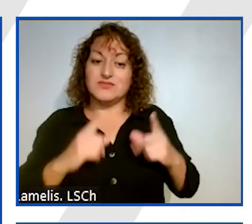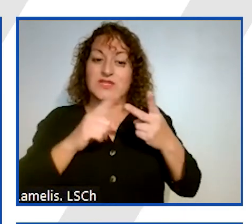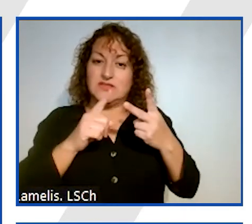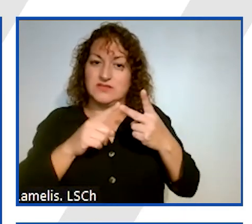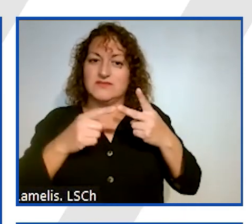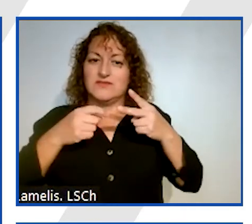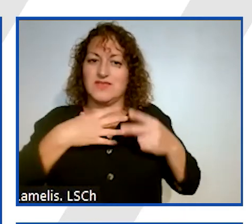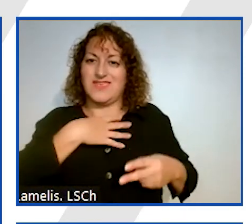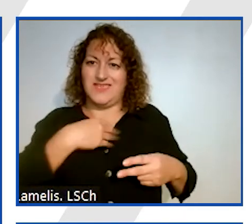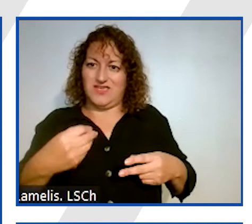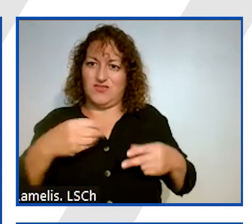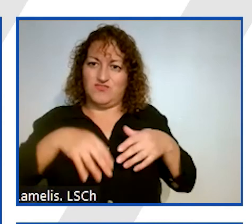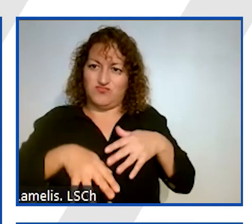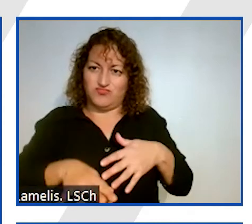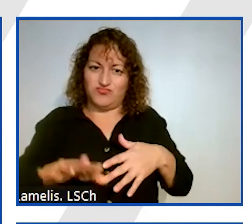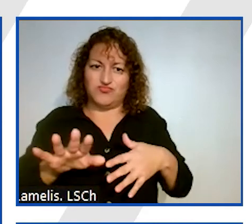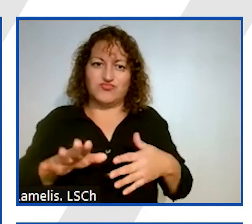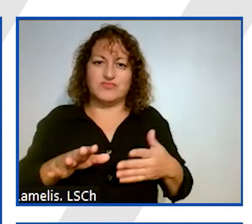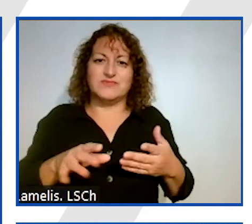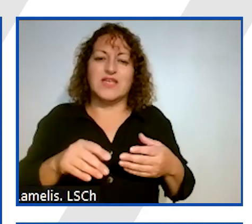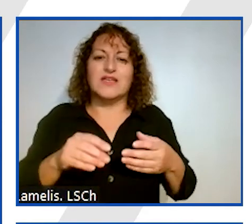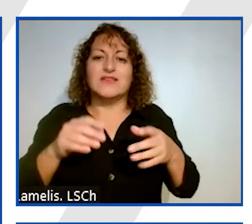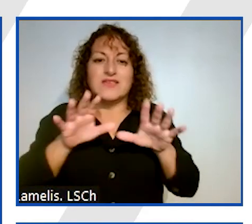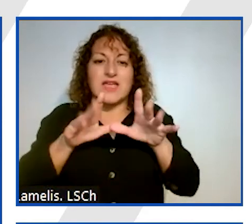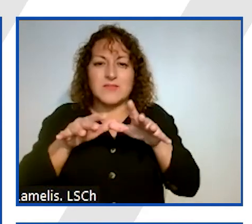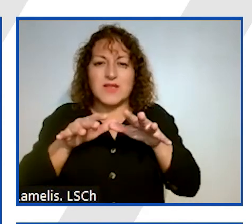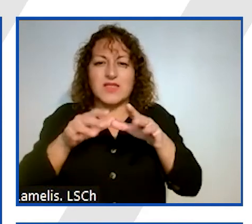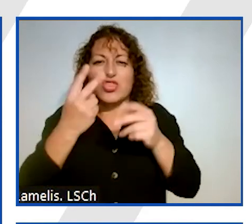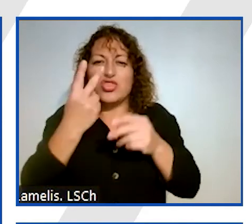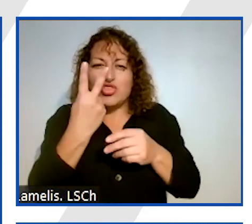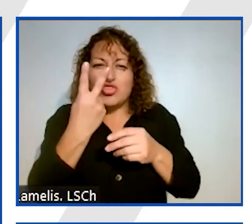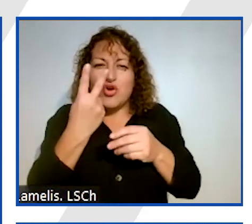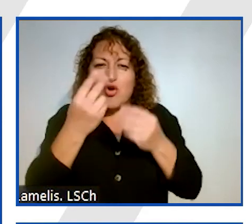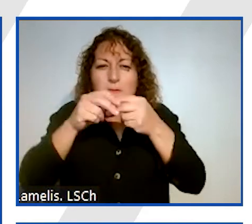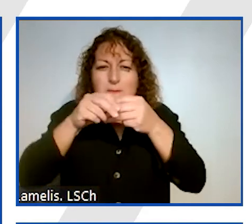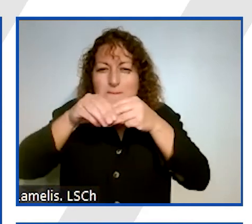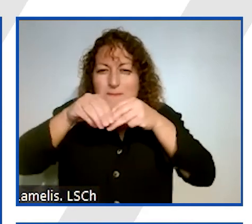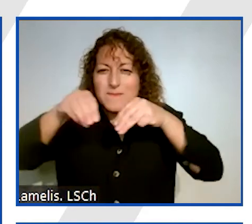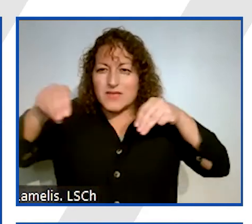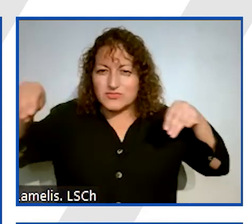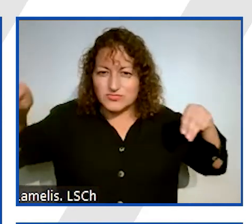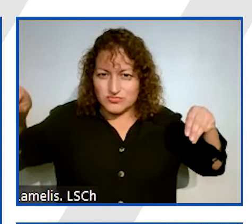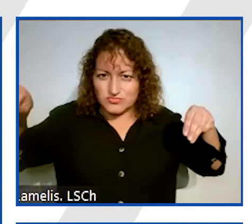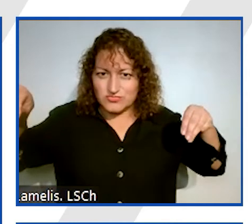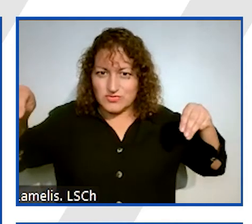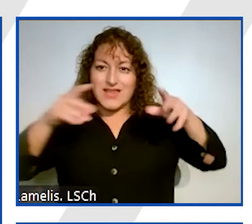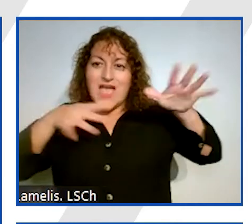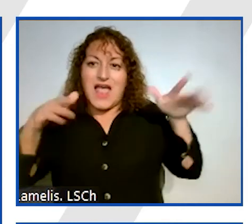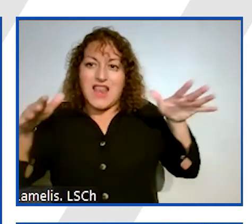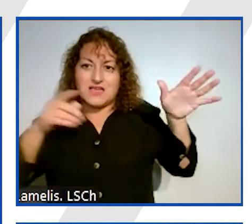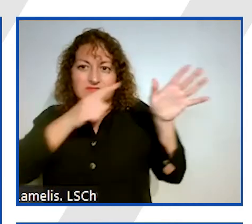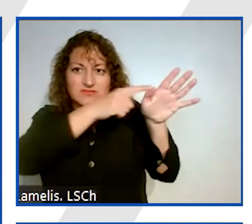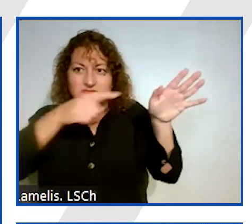Son animales de hasta 2 metros de ancho entre las puntas de las alas. Y una